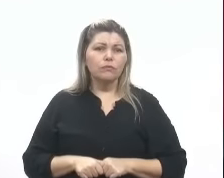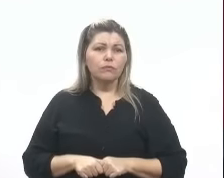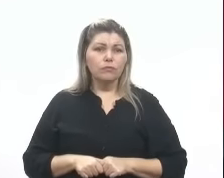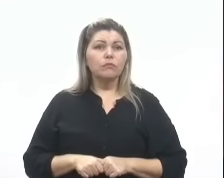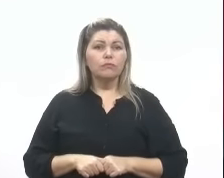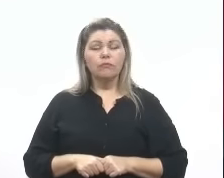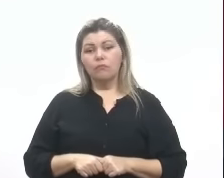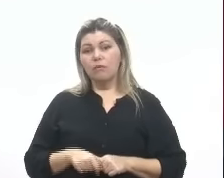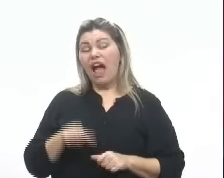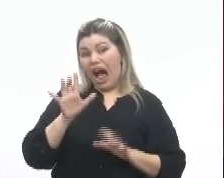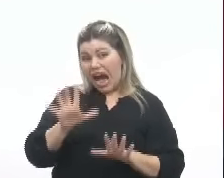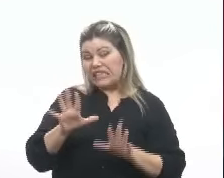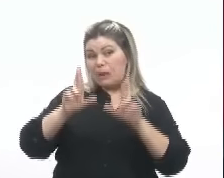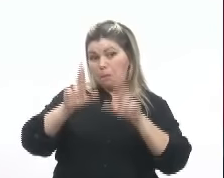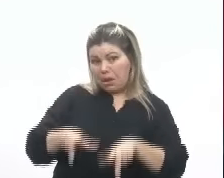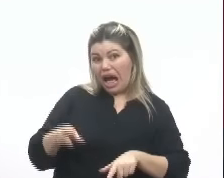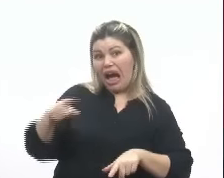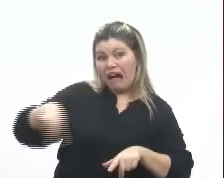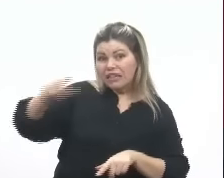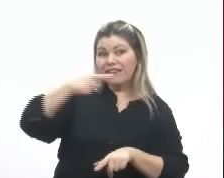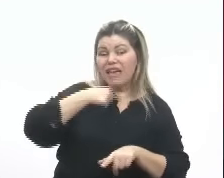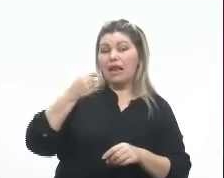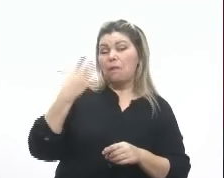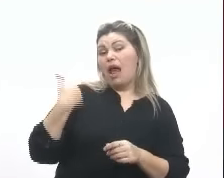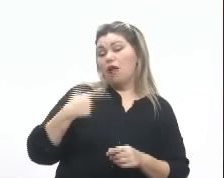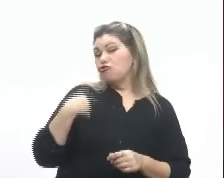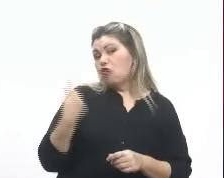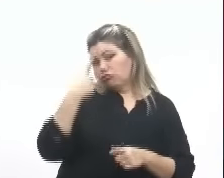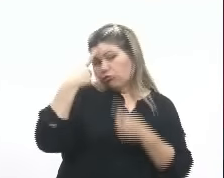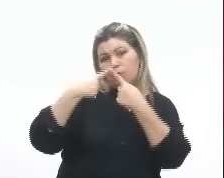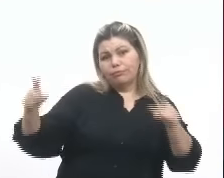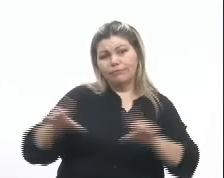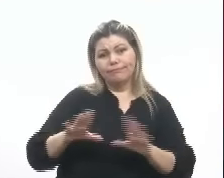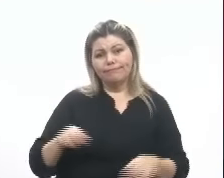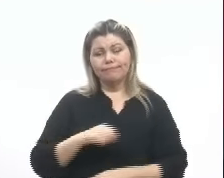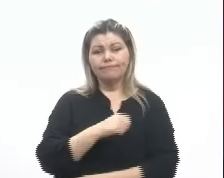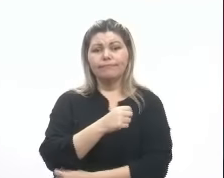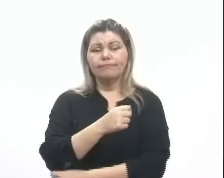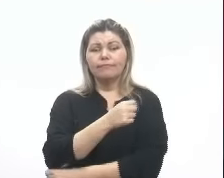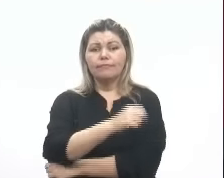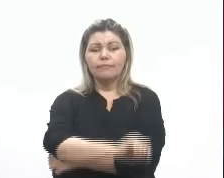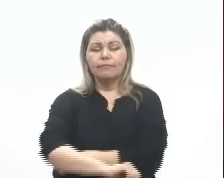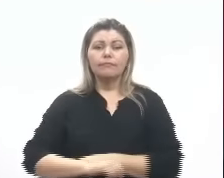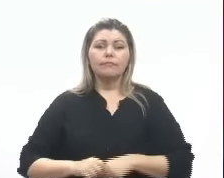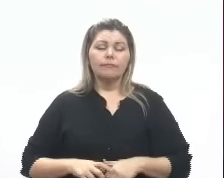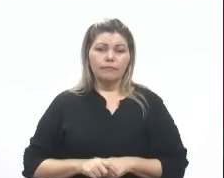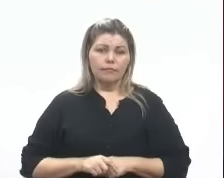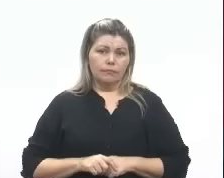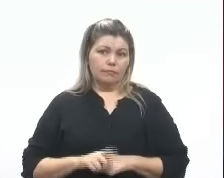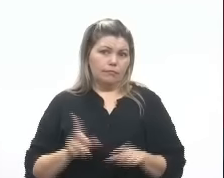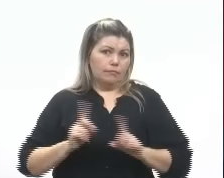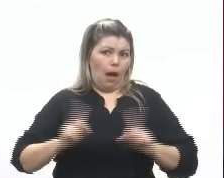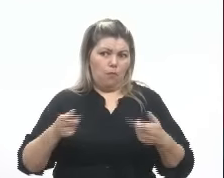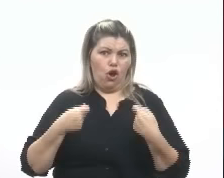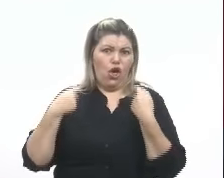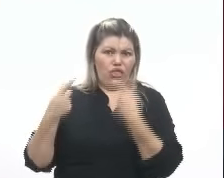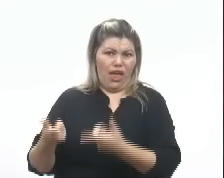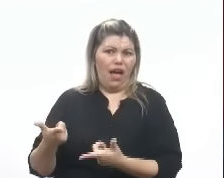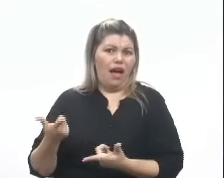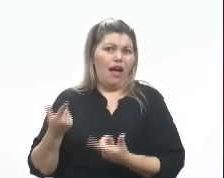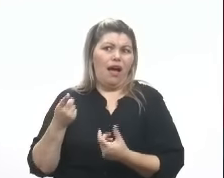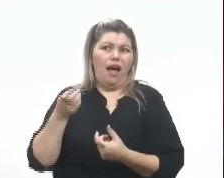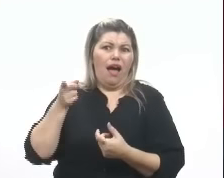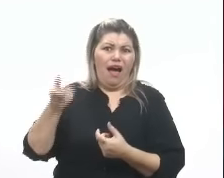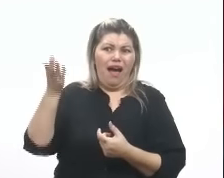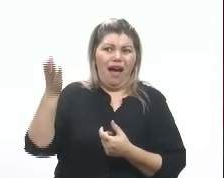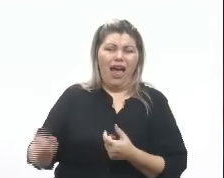este es el plan que quieren para la República Argentina, nosotros no estamos de acuerdo con esto. Y mucho menos darle a este que se